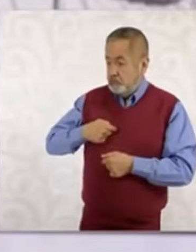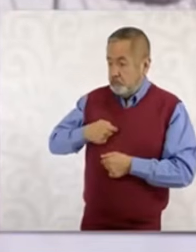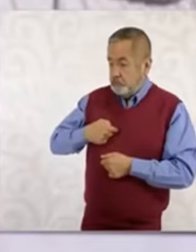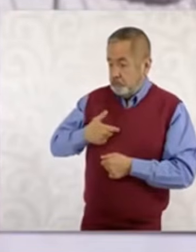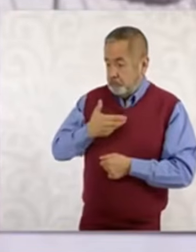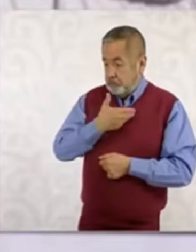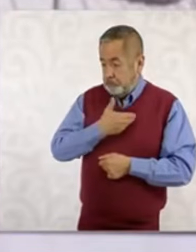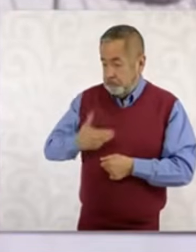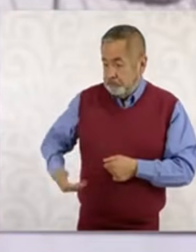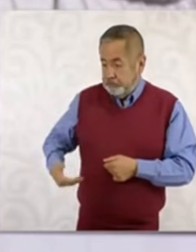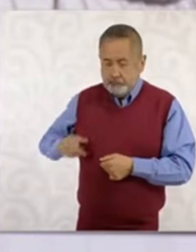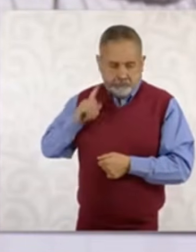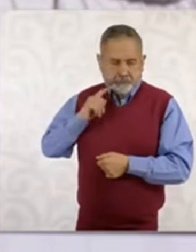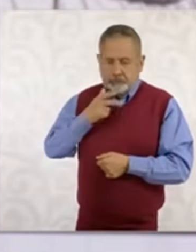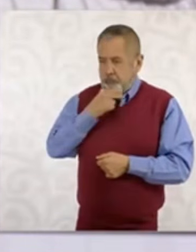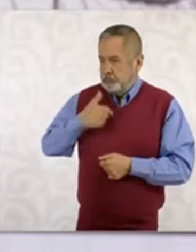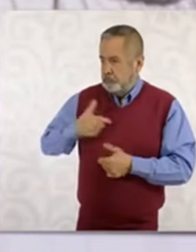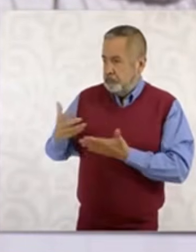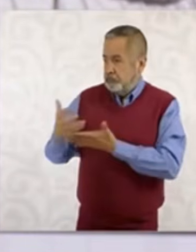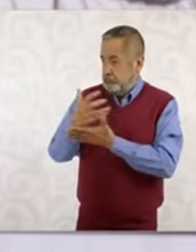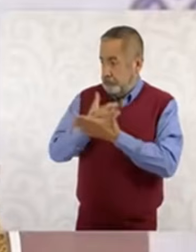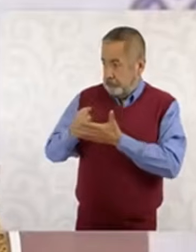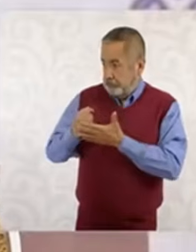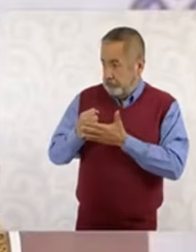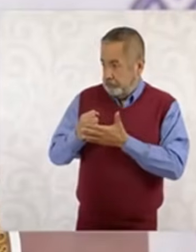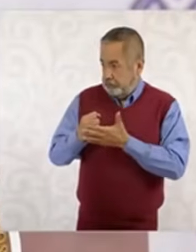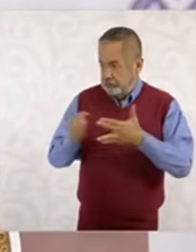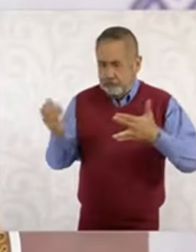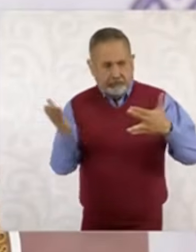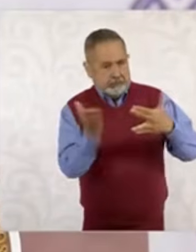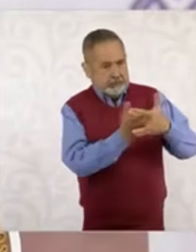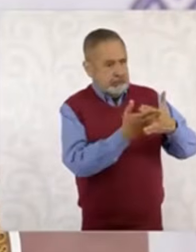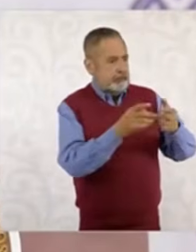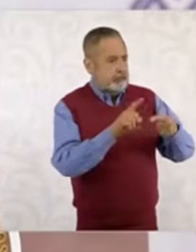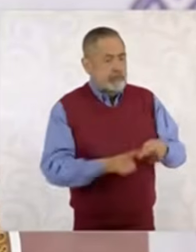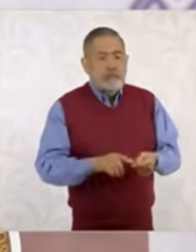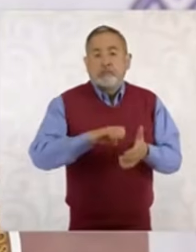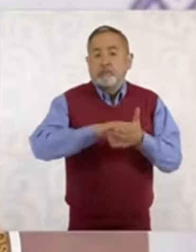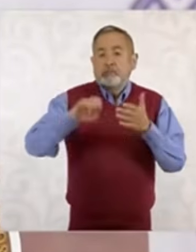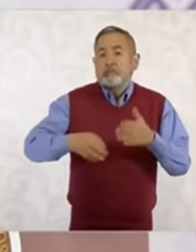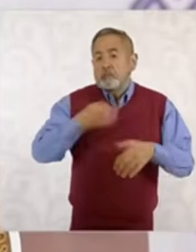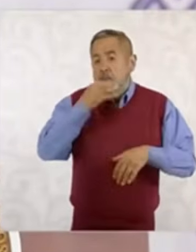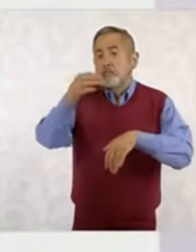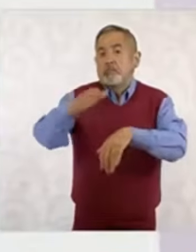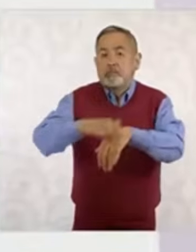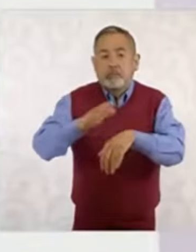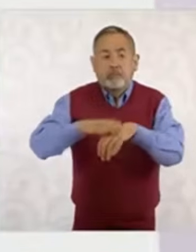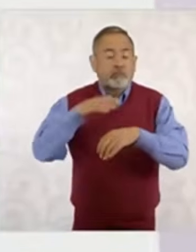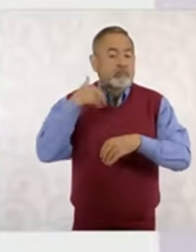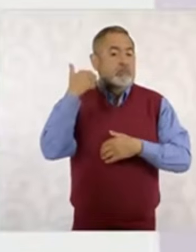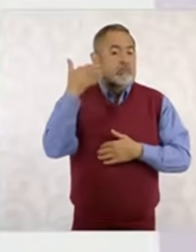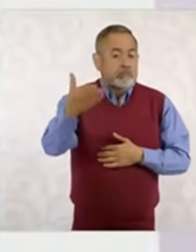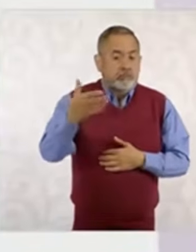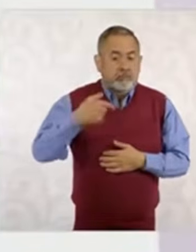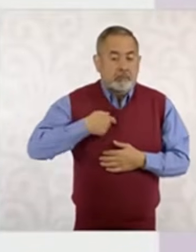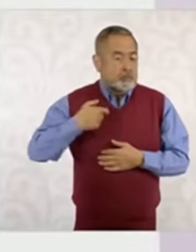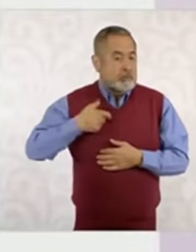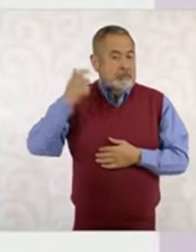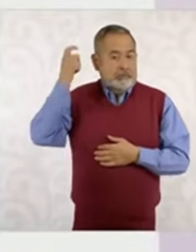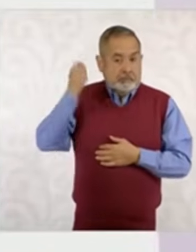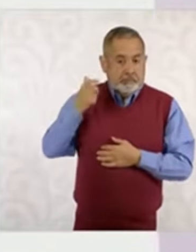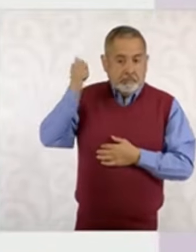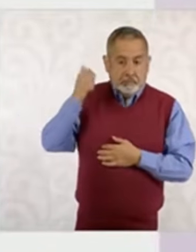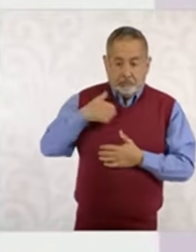la presidenta o el presidente. Para que todos sepan, cuando yo me jubile, o sea, cuando salga